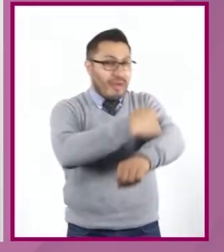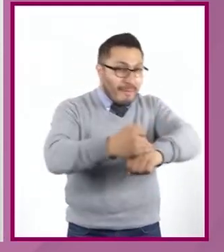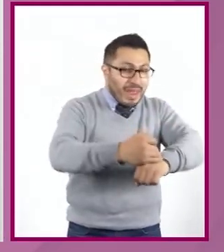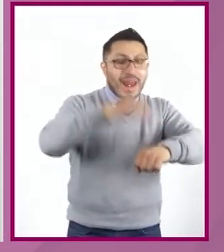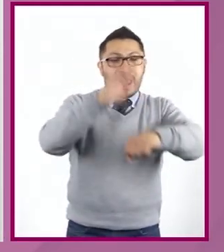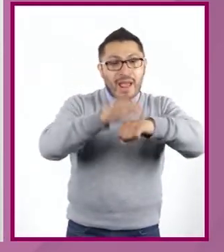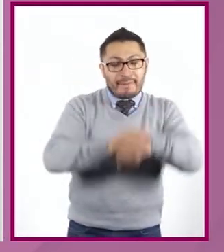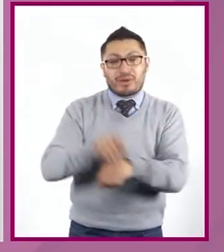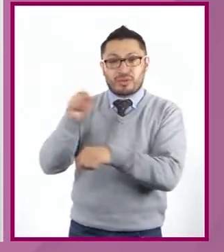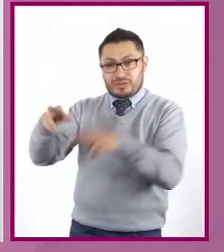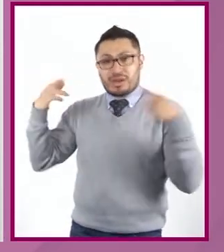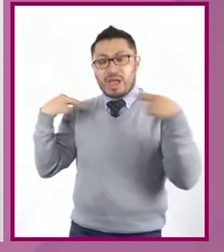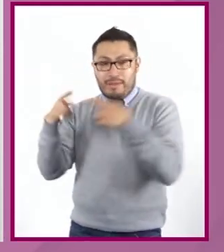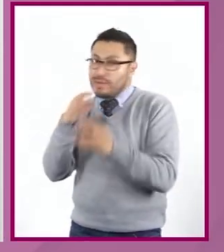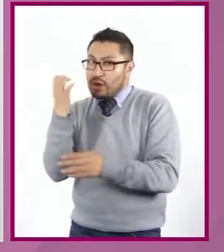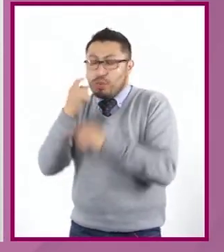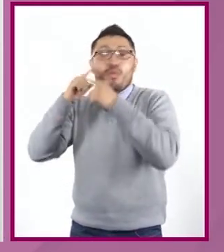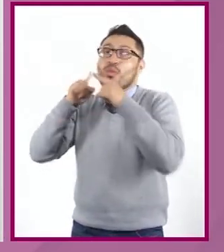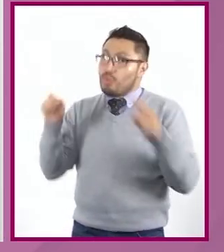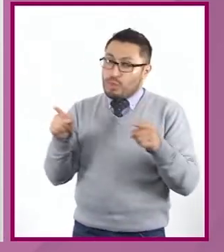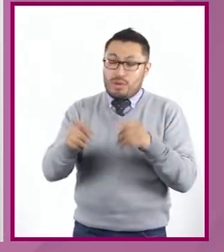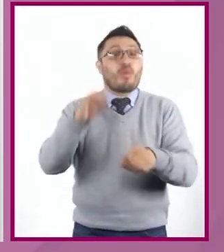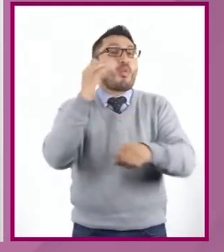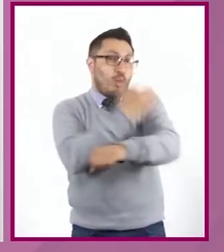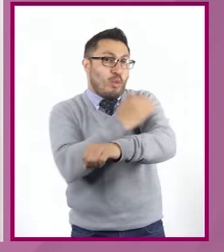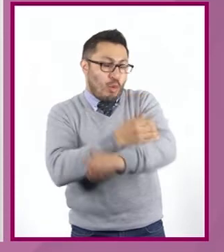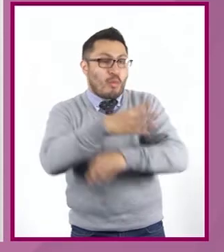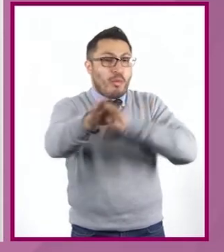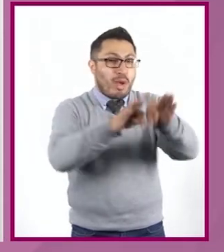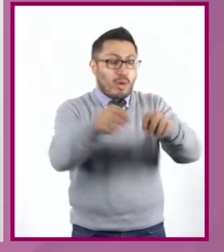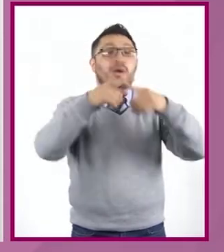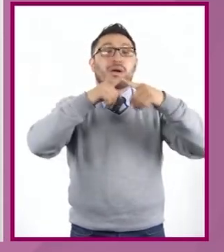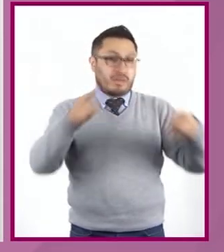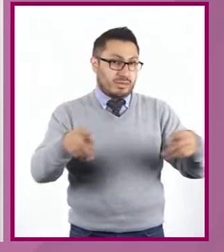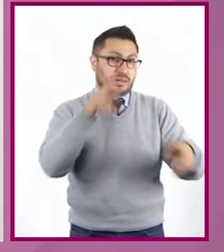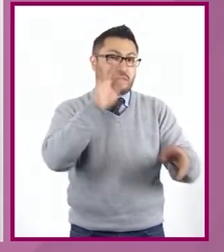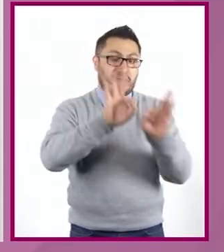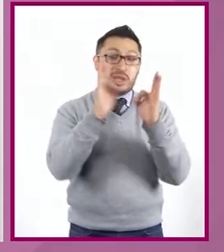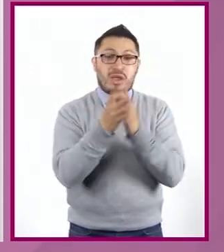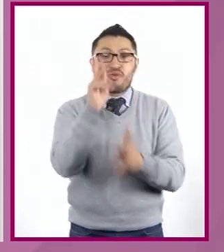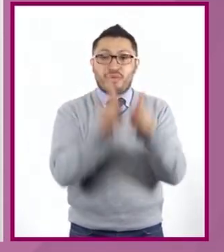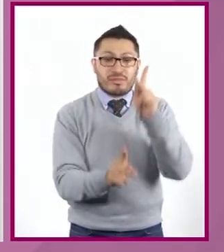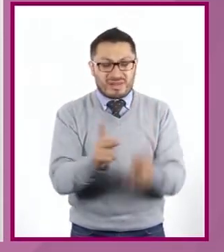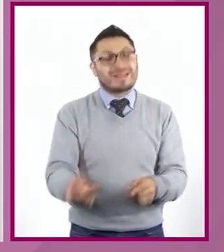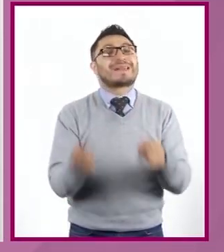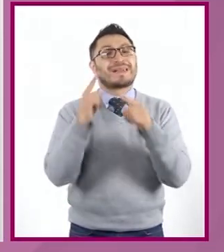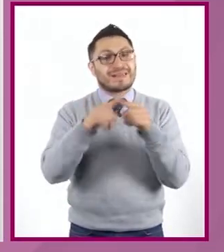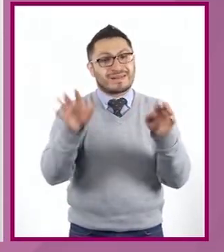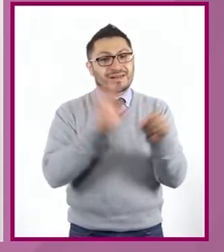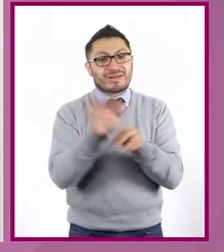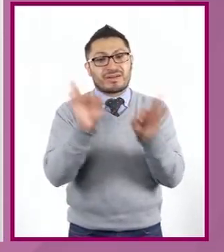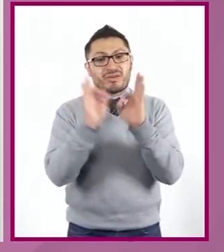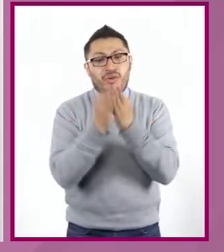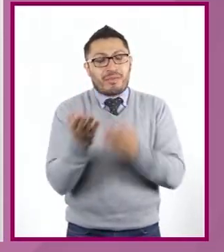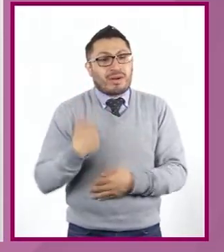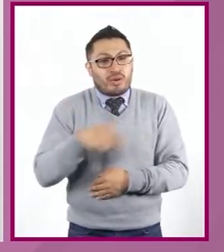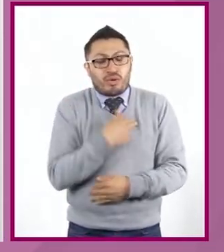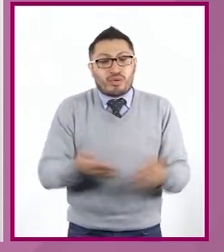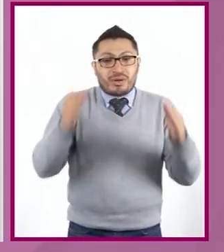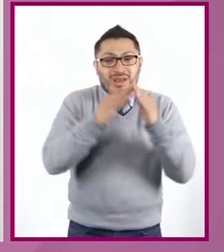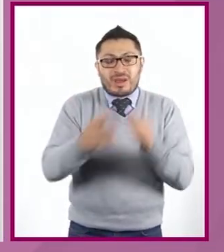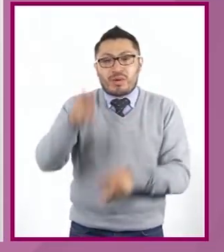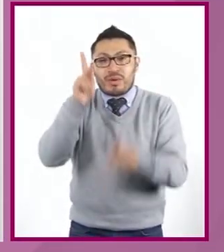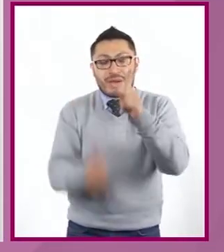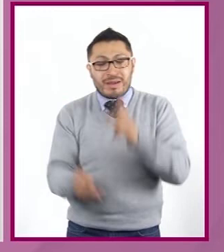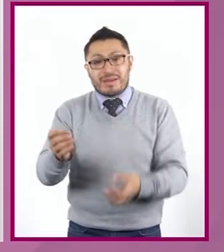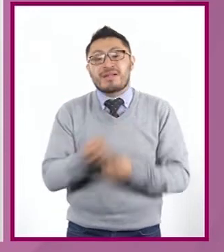con los maestros en la escuela o con los compañeros de trabajo. Es distinto cómo nos expresamos en casa que en la escuela,